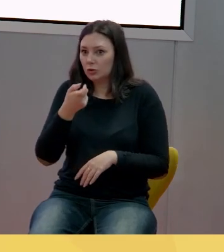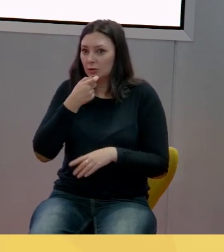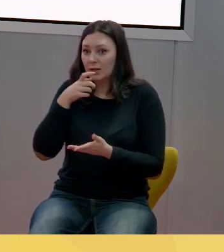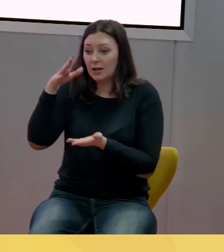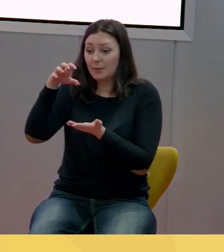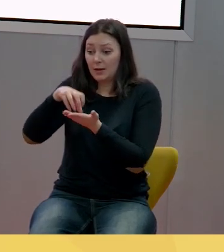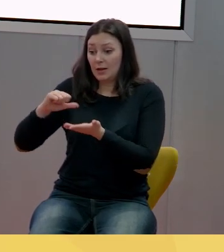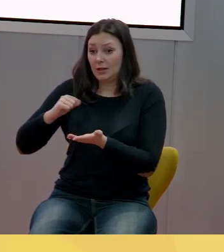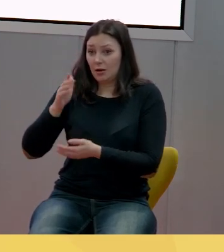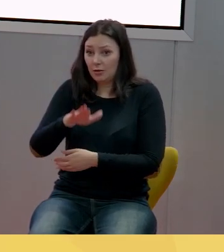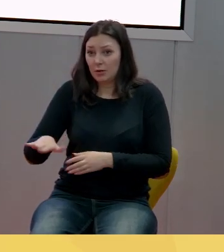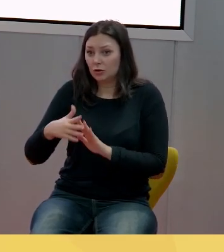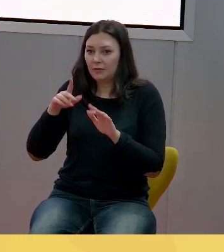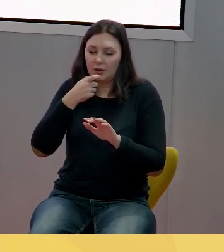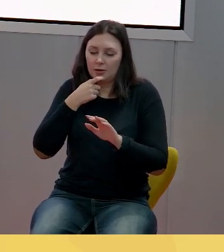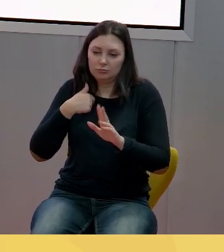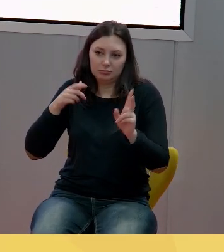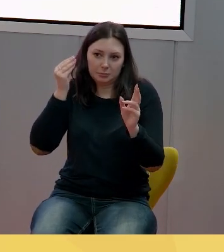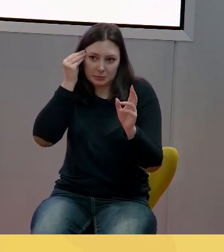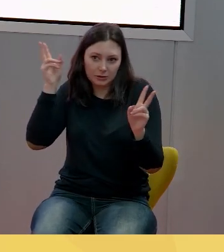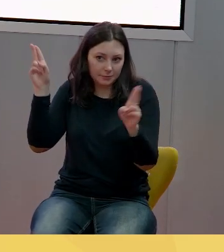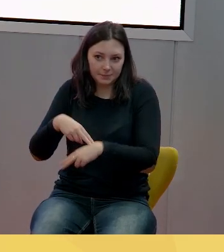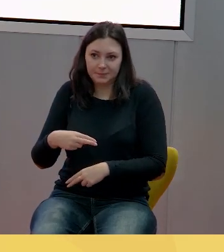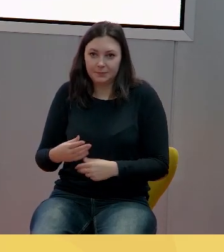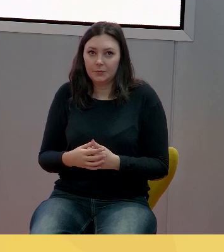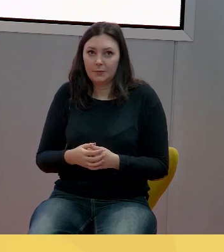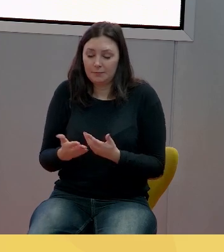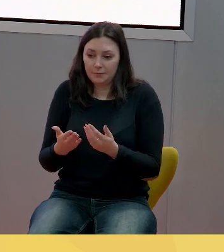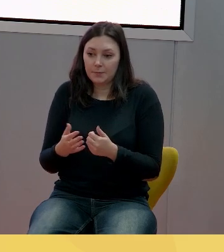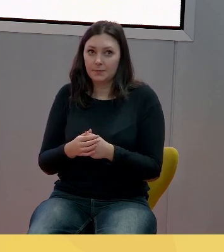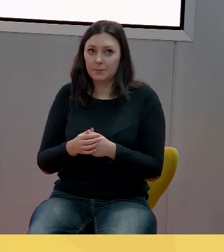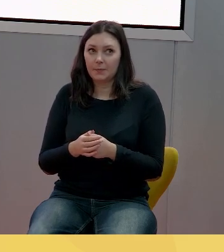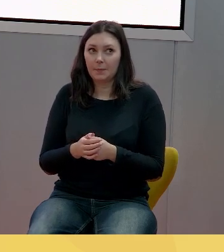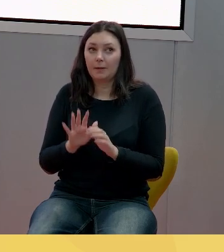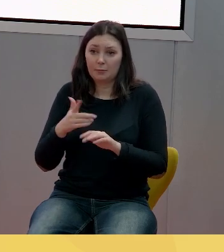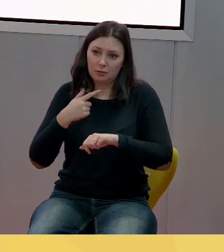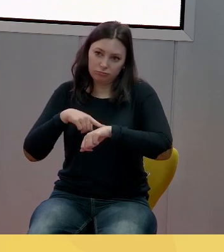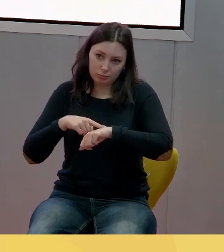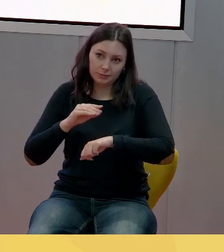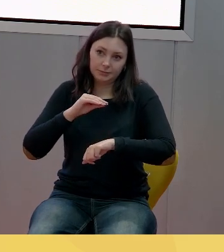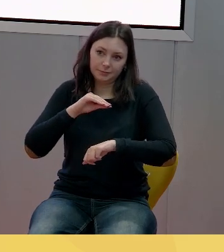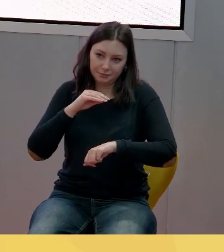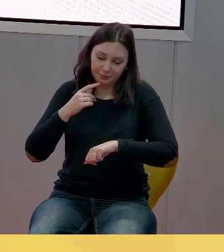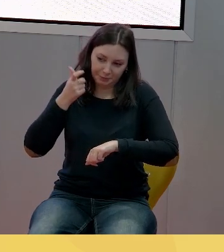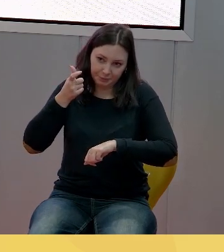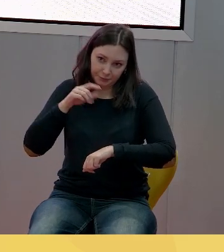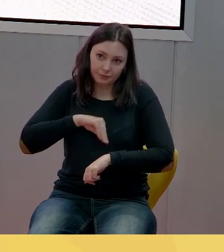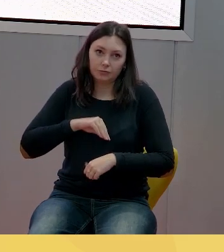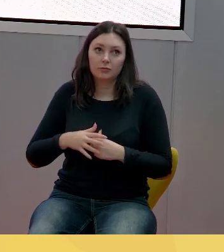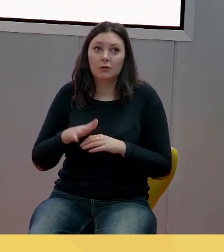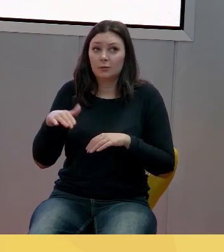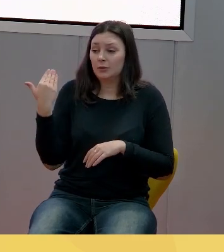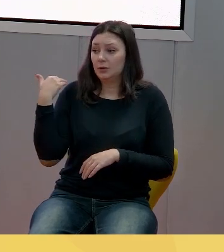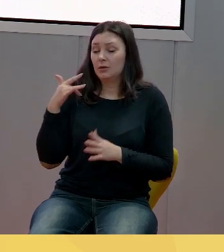de menores, aunque al final, como vimos, tardaron bastante en llevarlo a la práctica. Y este año, en abril, se publicó el informe